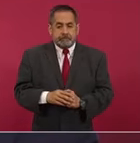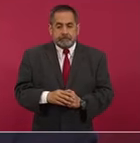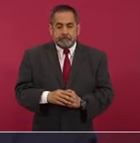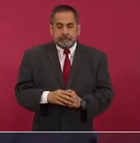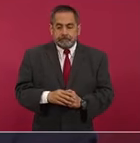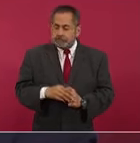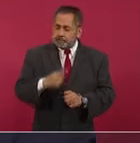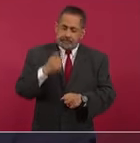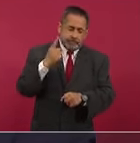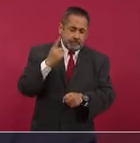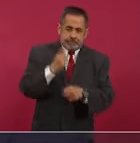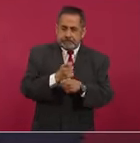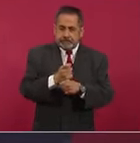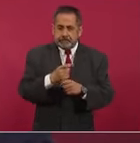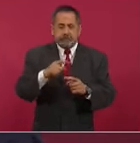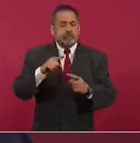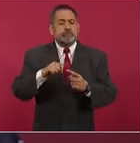que nada